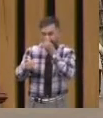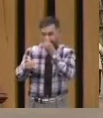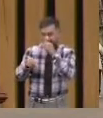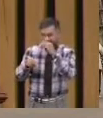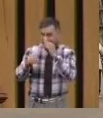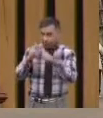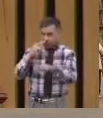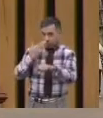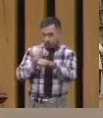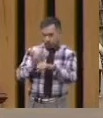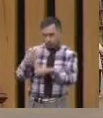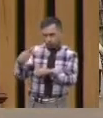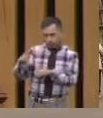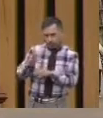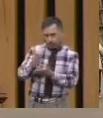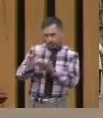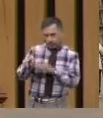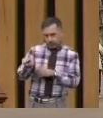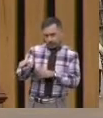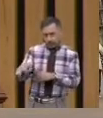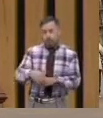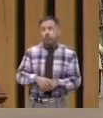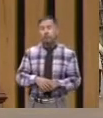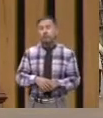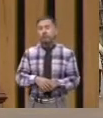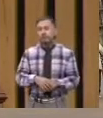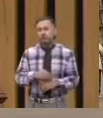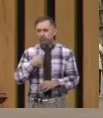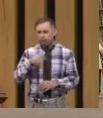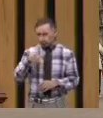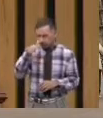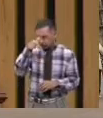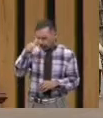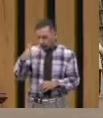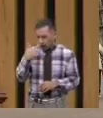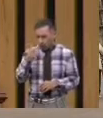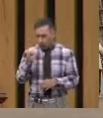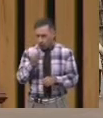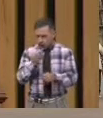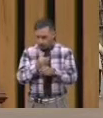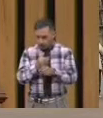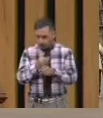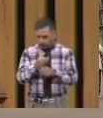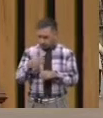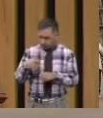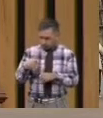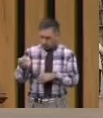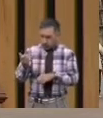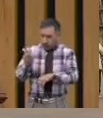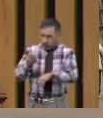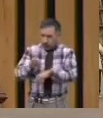la atención que se vaya a quedar este precedente de sancionar,